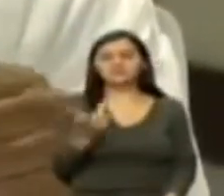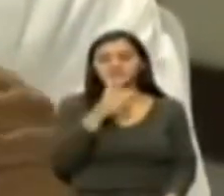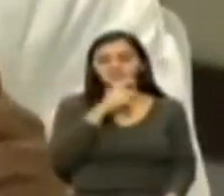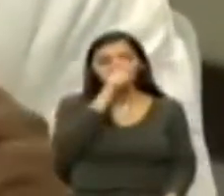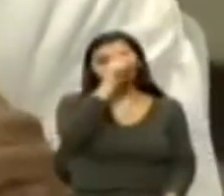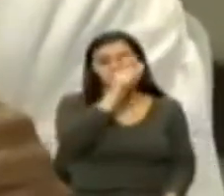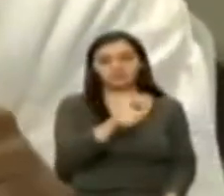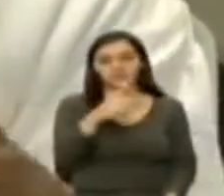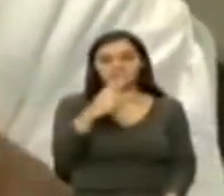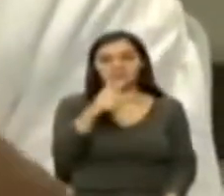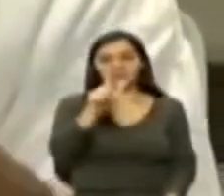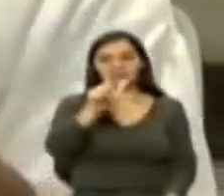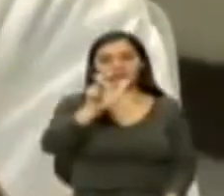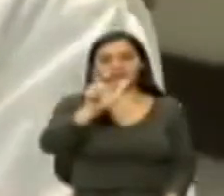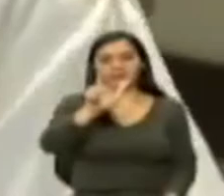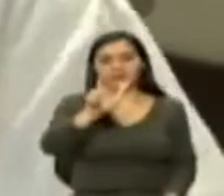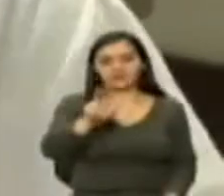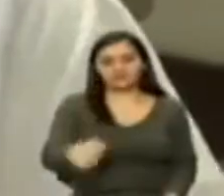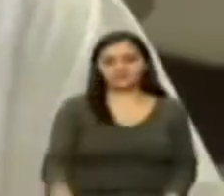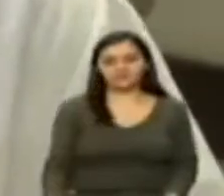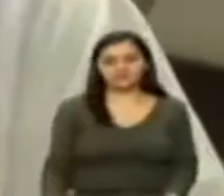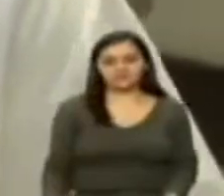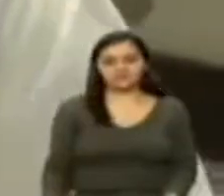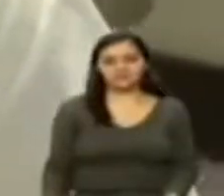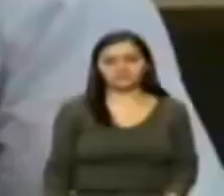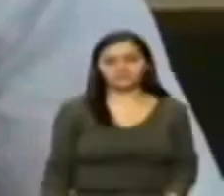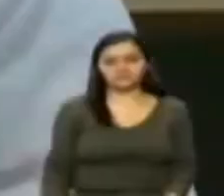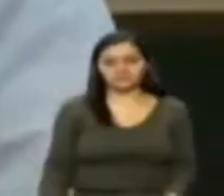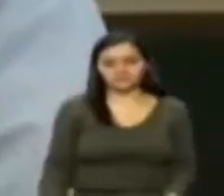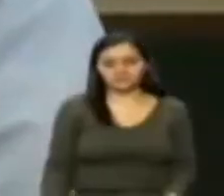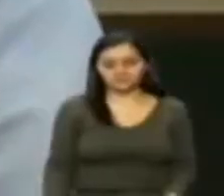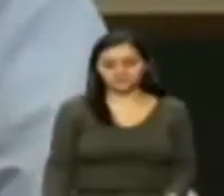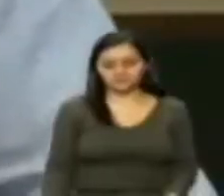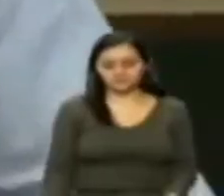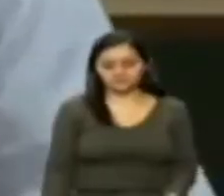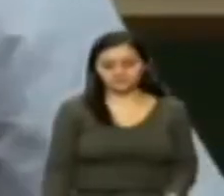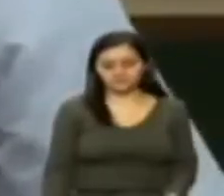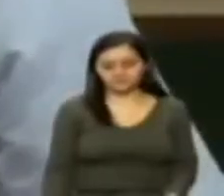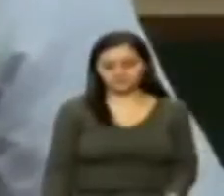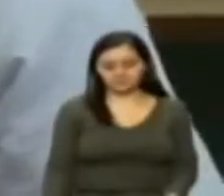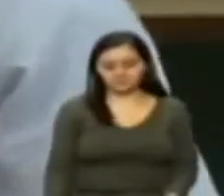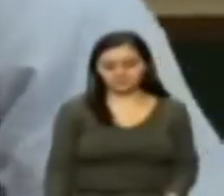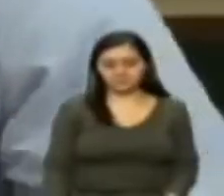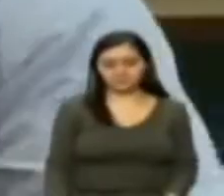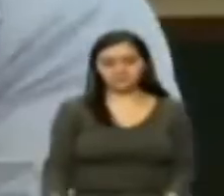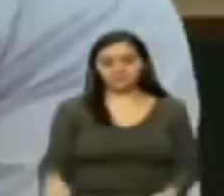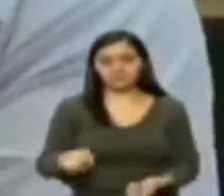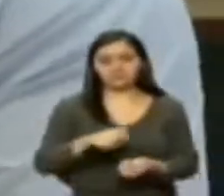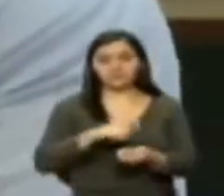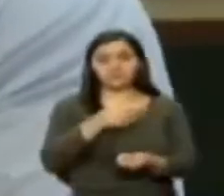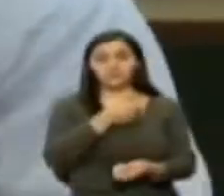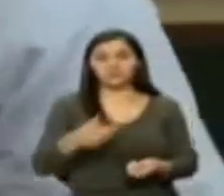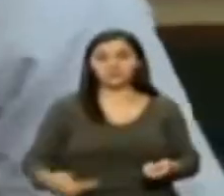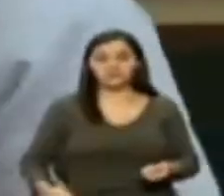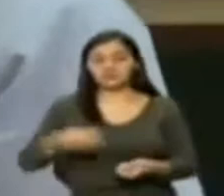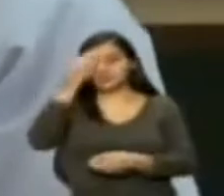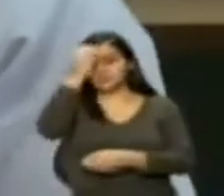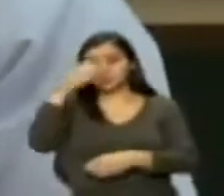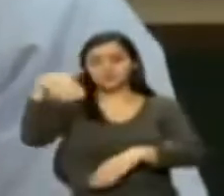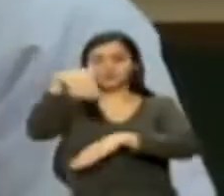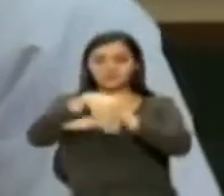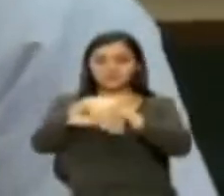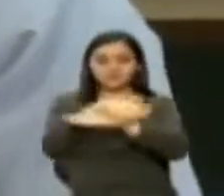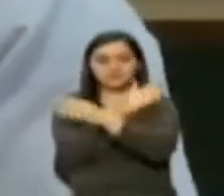nosotros. Clever Aranda, por favor, la pregunta. Señor presidente, buenas tardes. Saludos a todos los presentes. Señor presidente, el INE